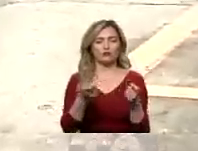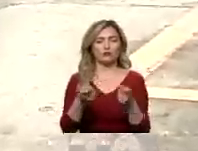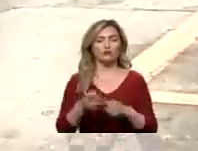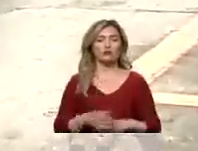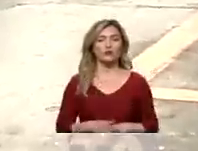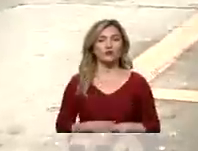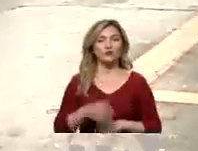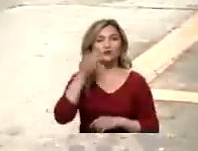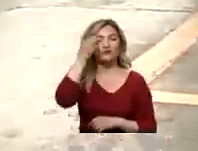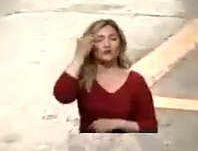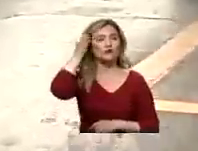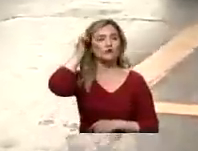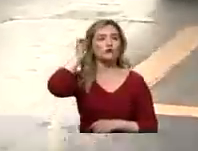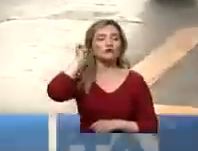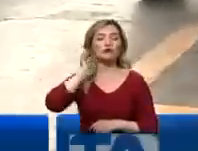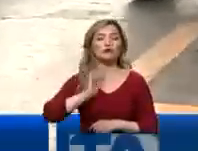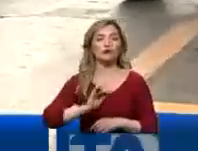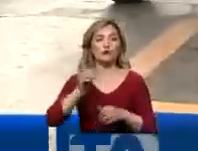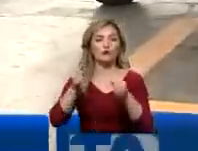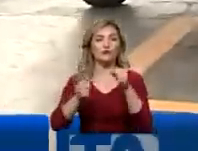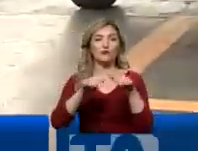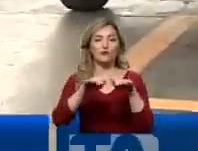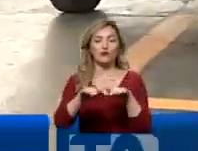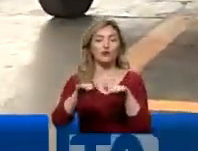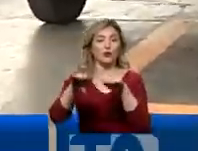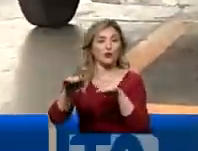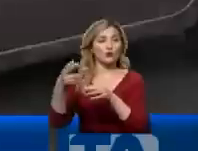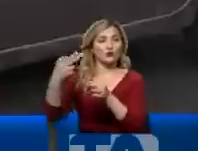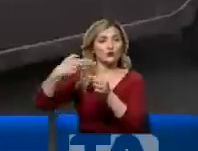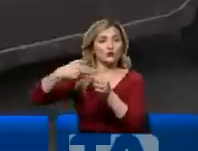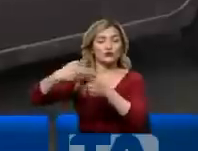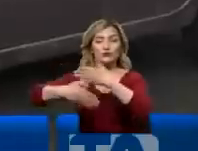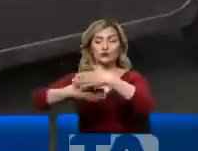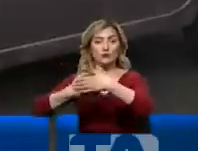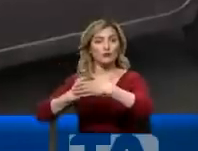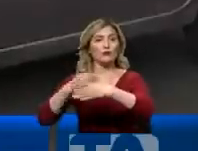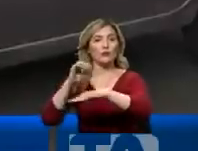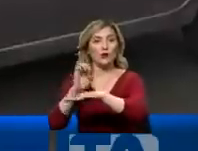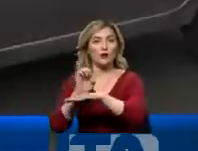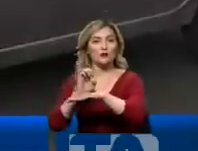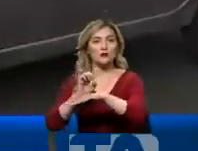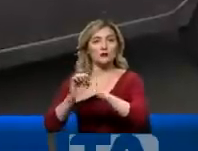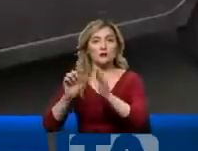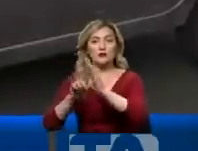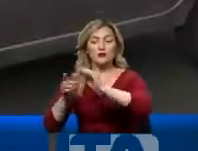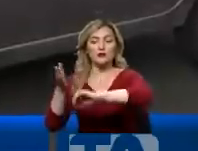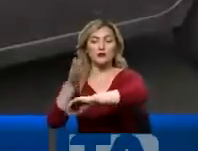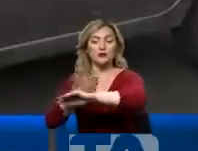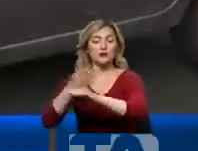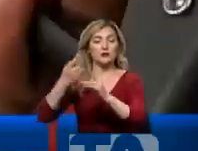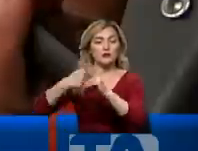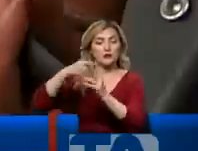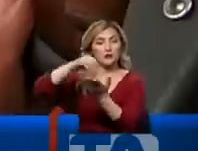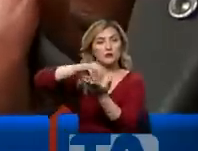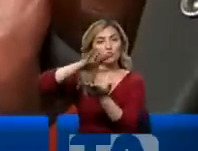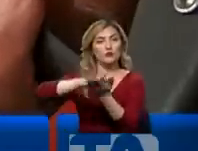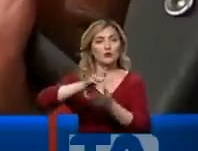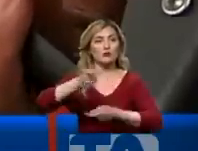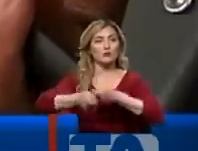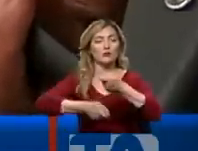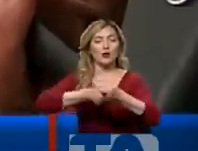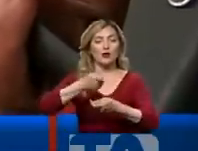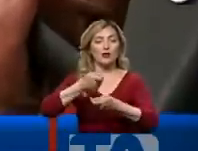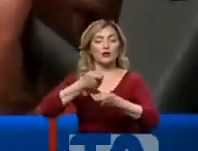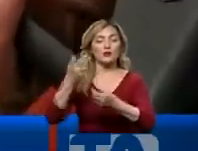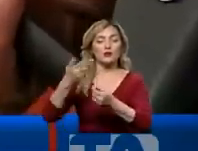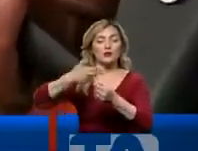Largas filas de automóviles empezaron a formarse en las gasolineras del país a tan solo horas de que entre en vigencia la venta de combustible